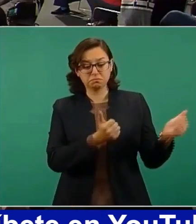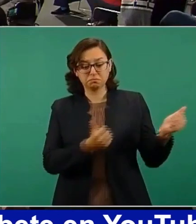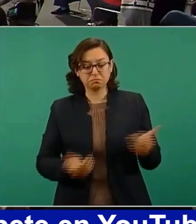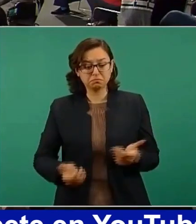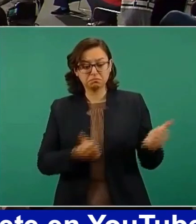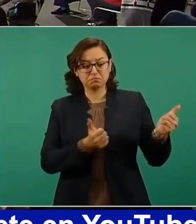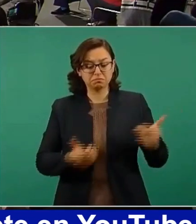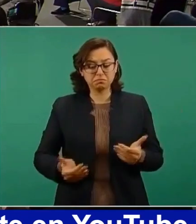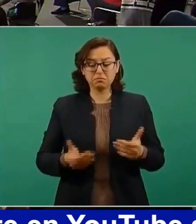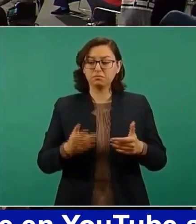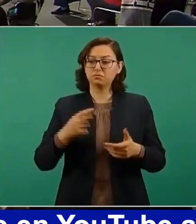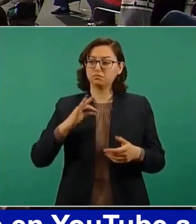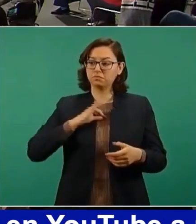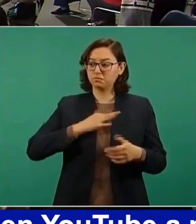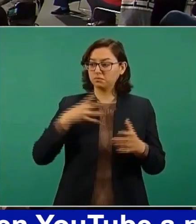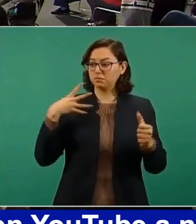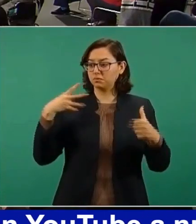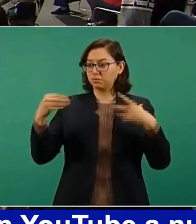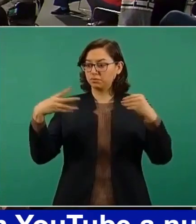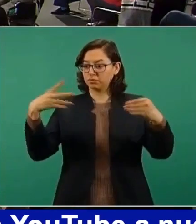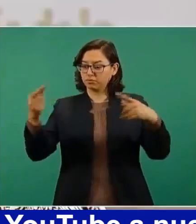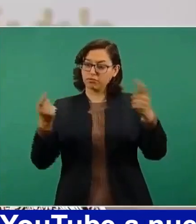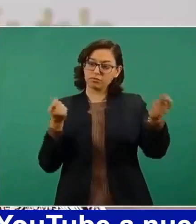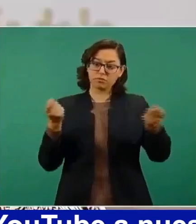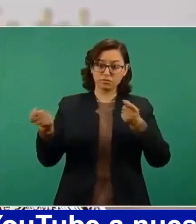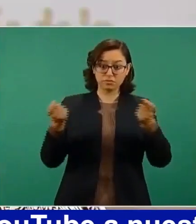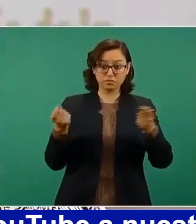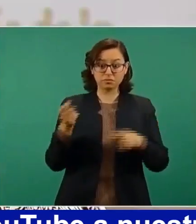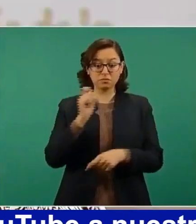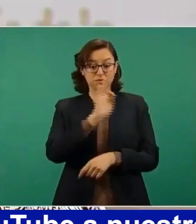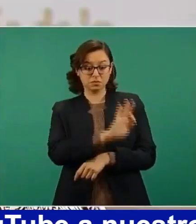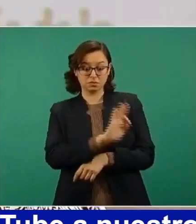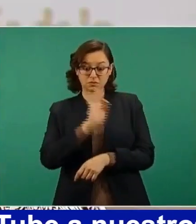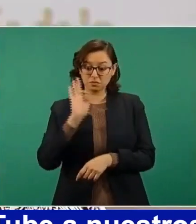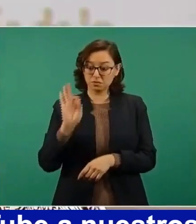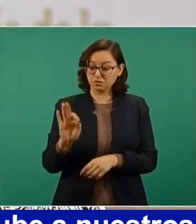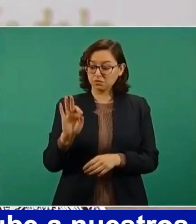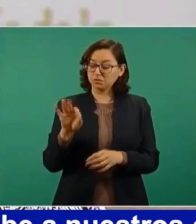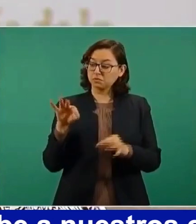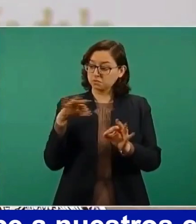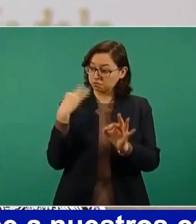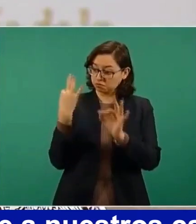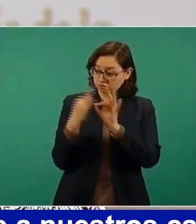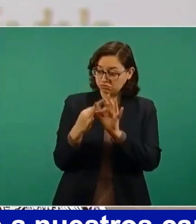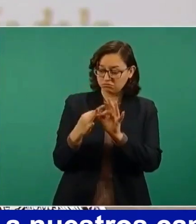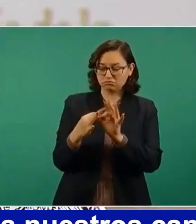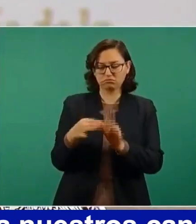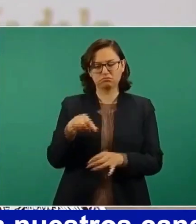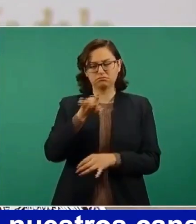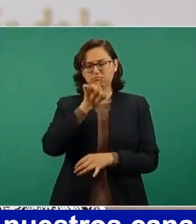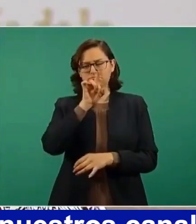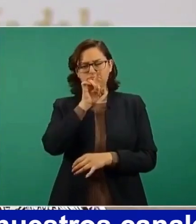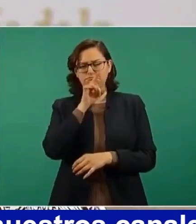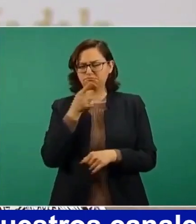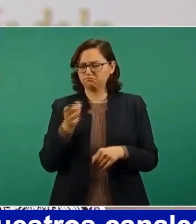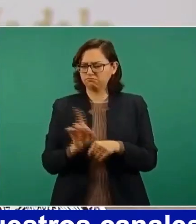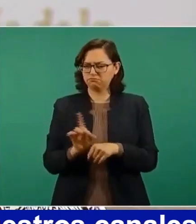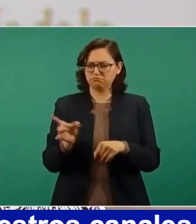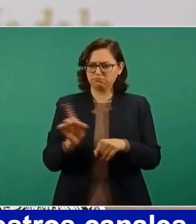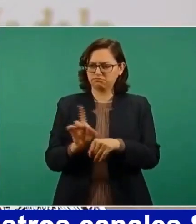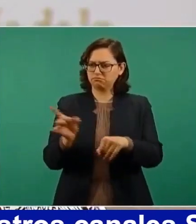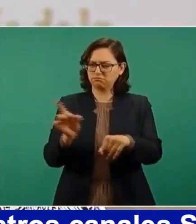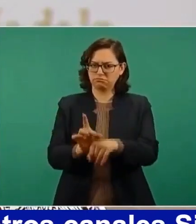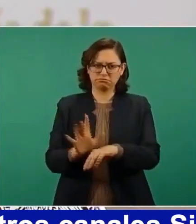De hecho, ya se hace como diario en las tardes y nos toca hoy dar estas